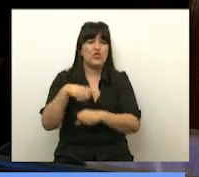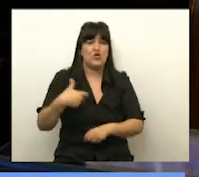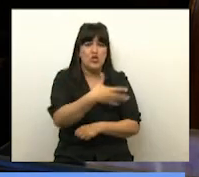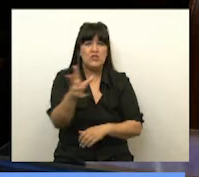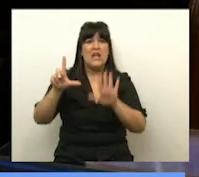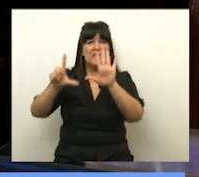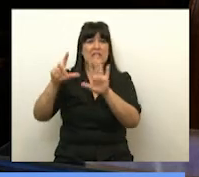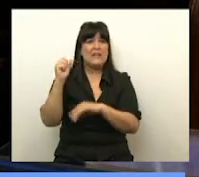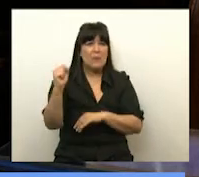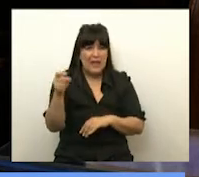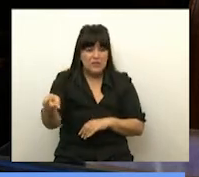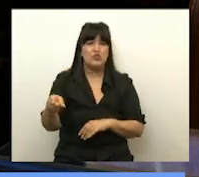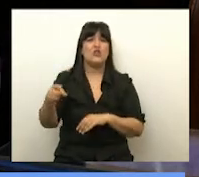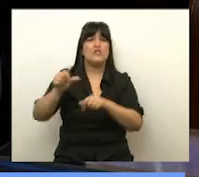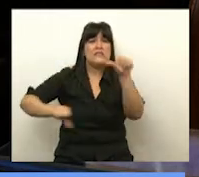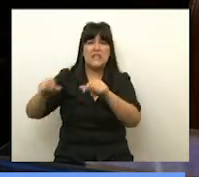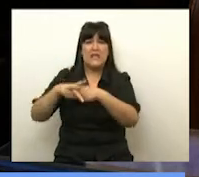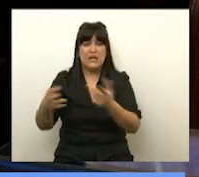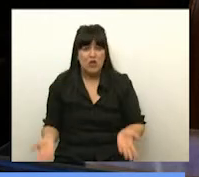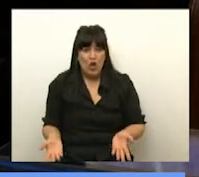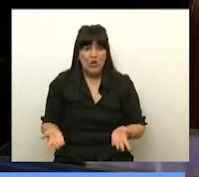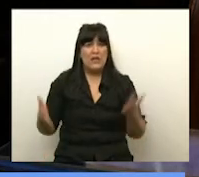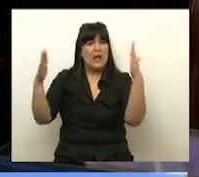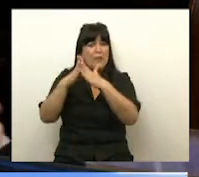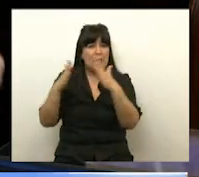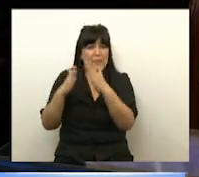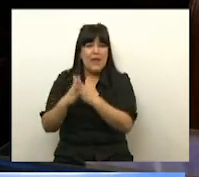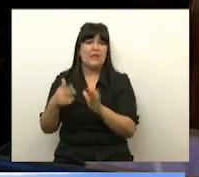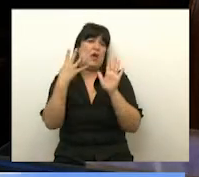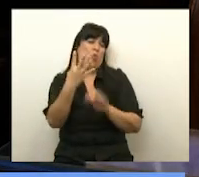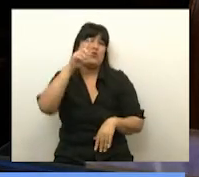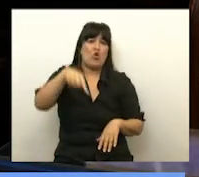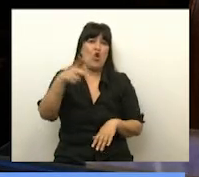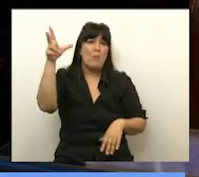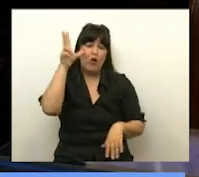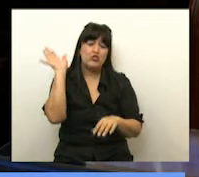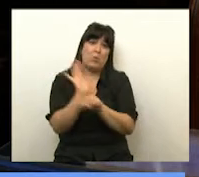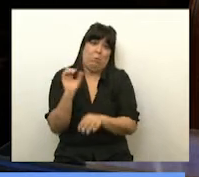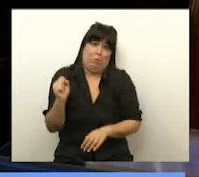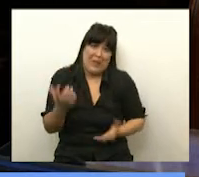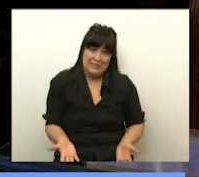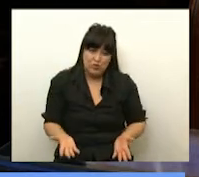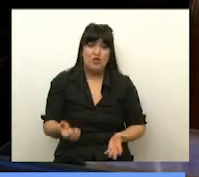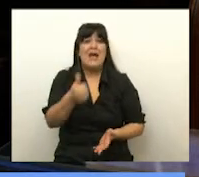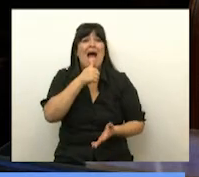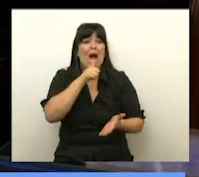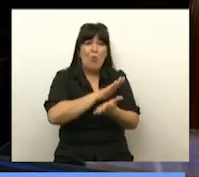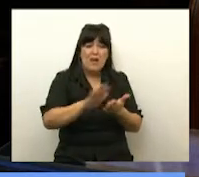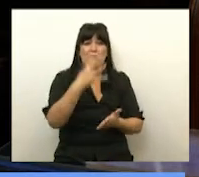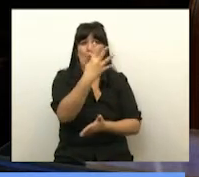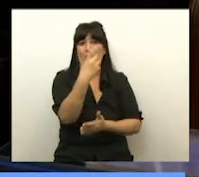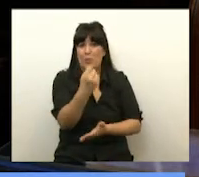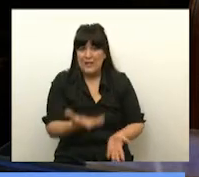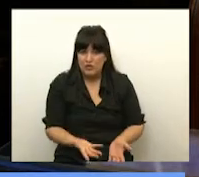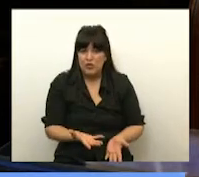ciencia y tecnología, en viviendas el 4,8 pesos, en agua potable 4 pesos,